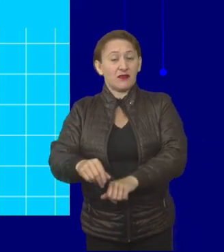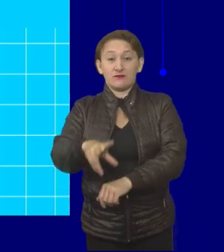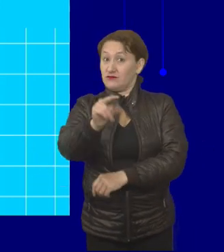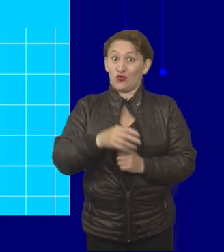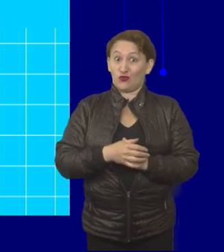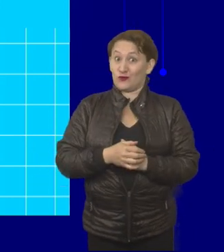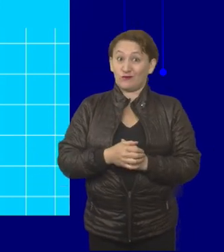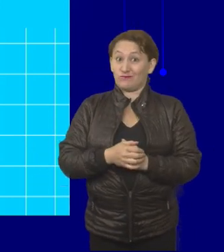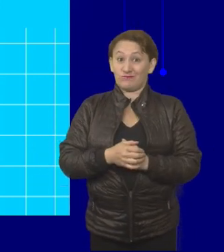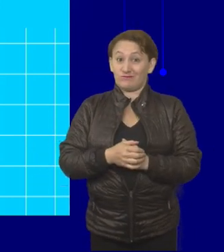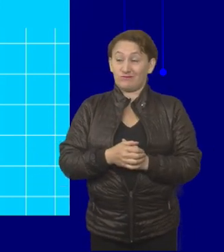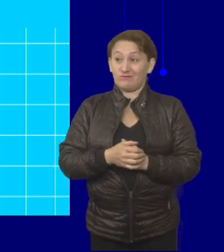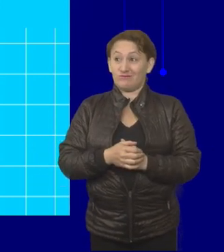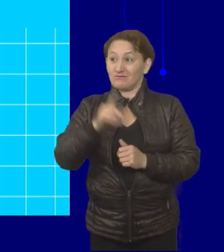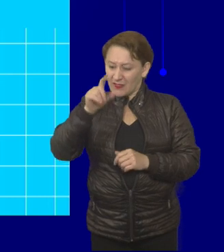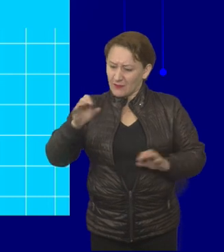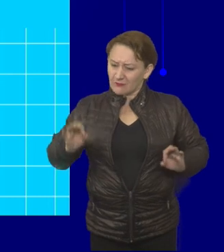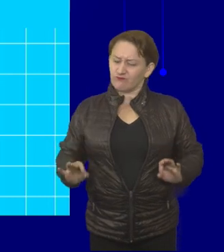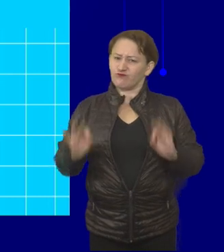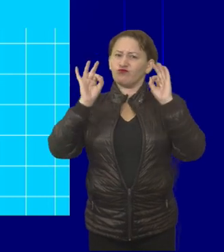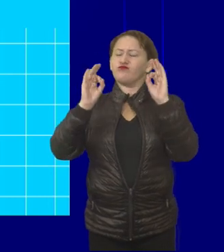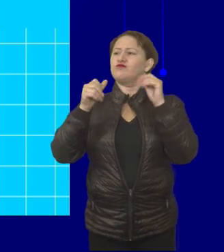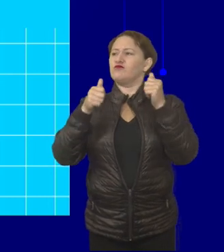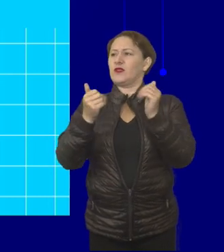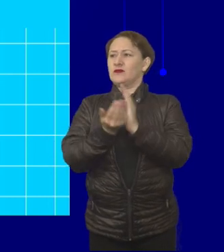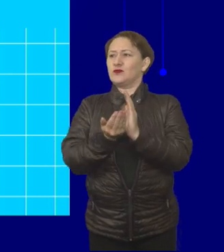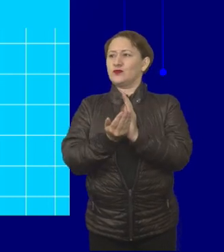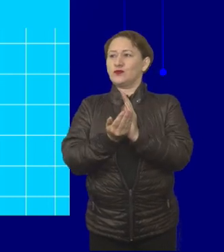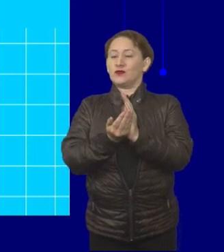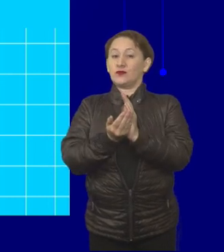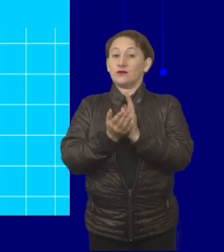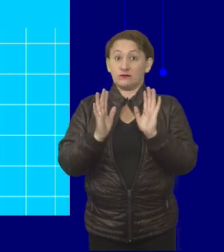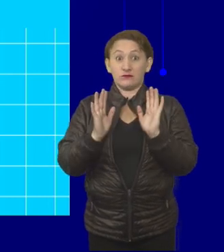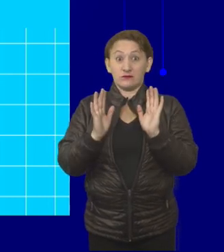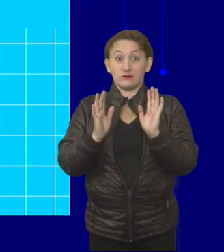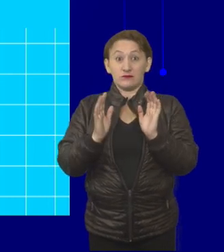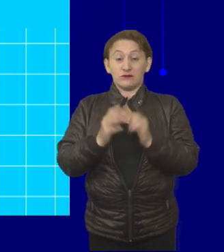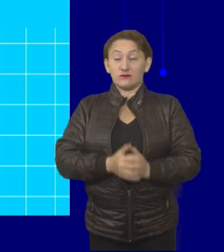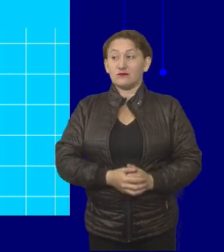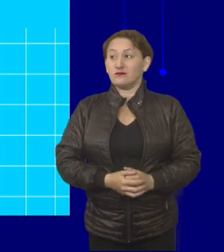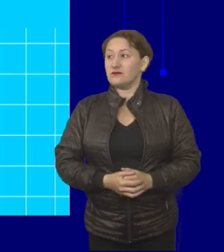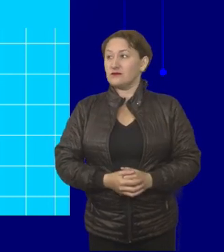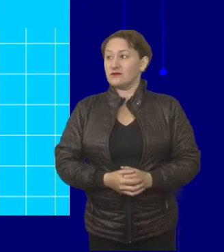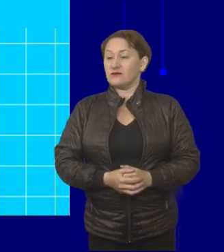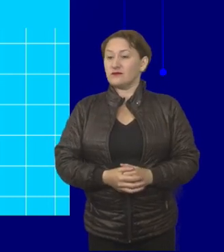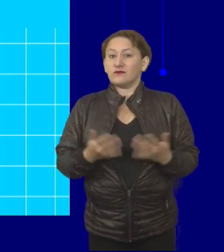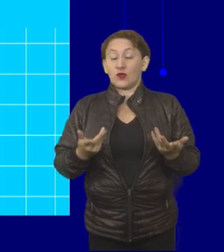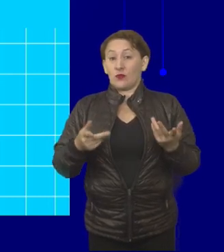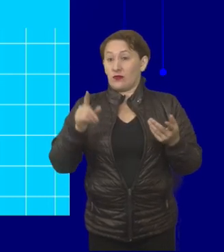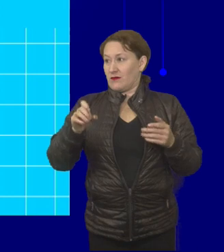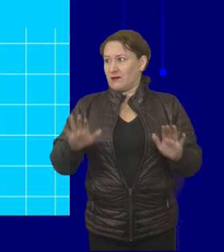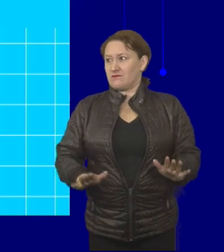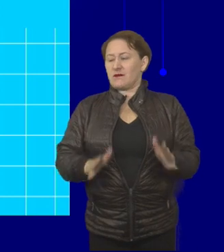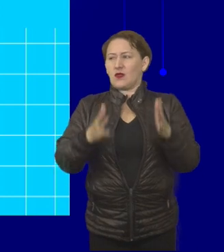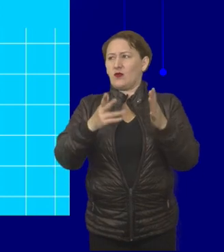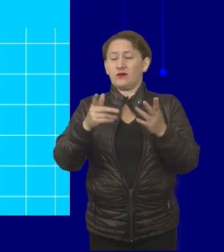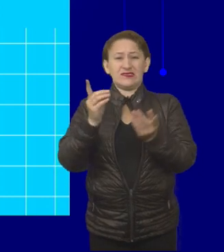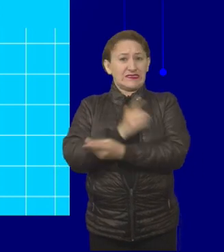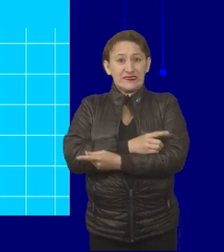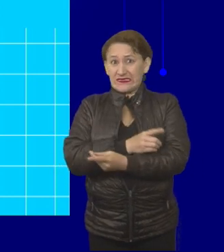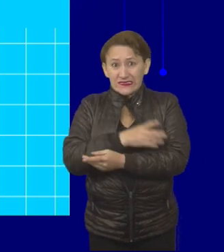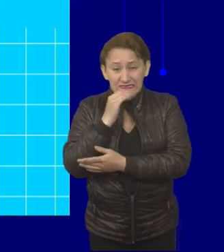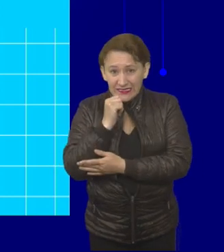Eso sí, que sean los mejores. Que sean los mejores en el estudio. ¿Cierto? Hay que ser los mejores. Si uno es el indisciplinado,